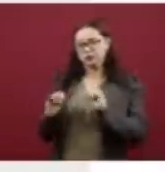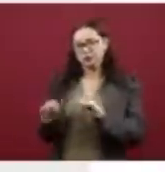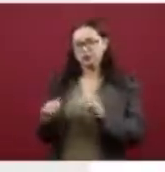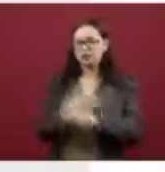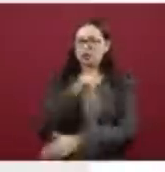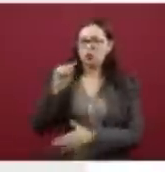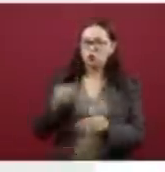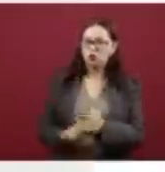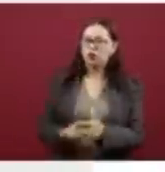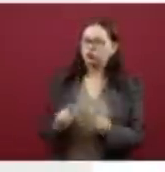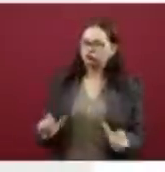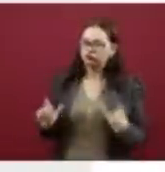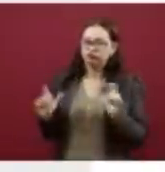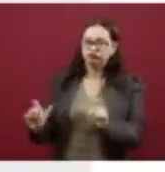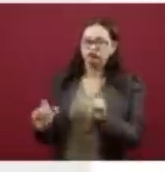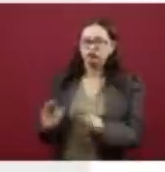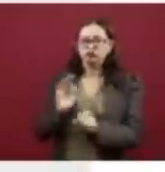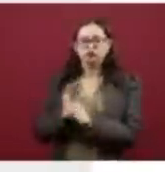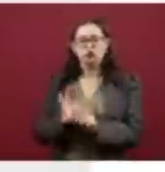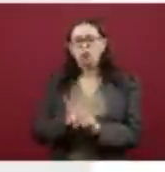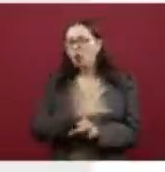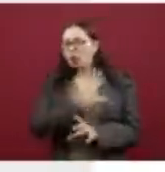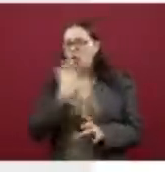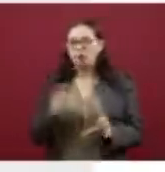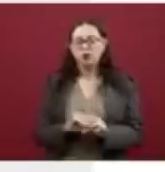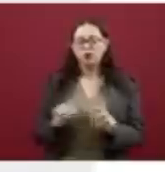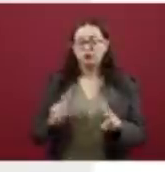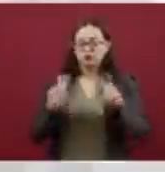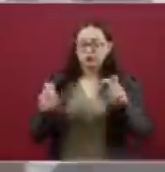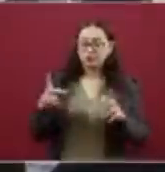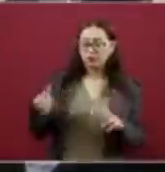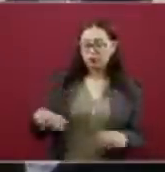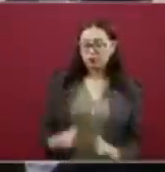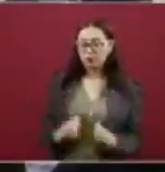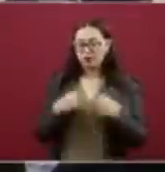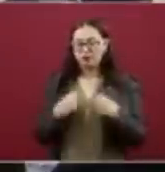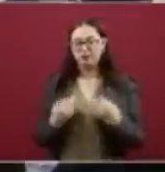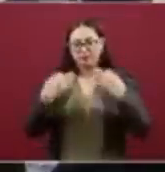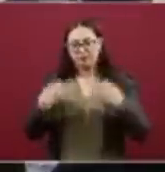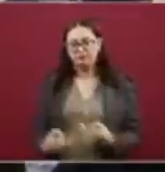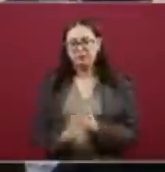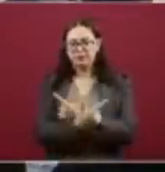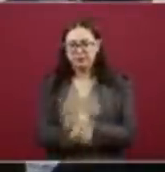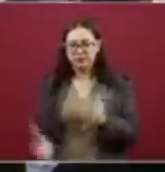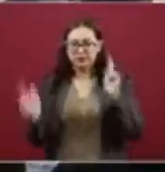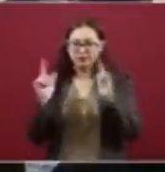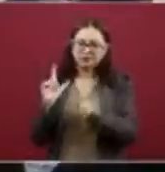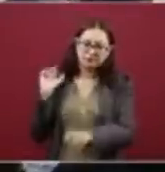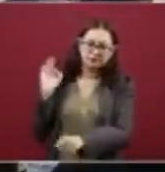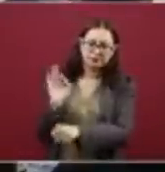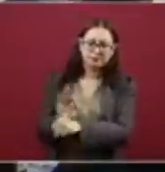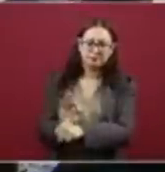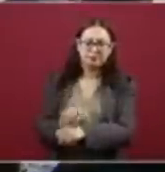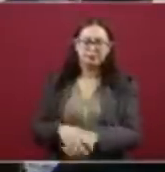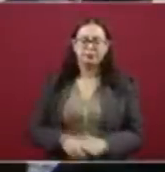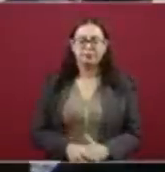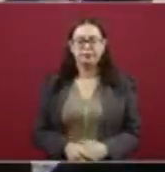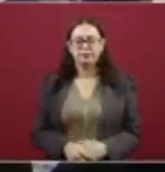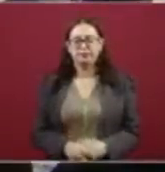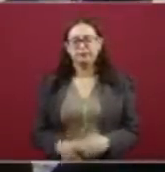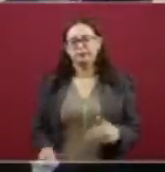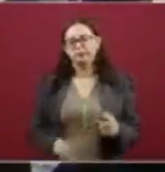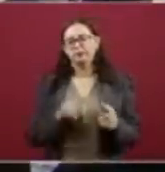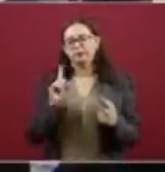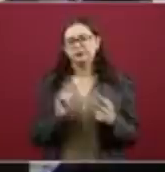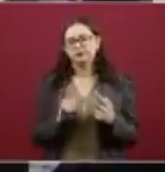todas aquellas medidas que se requieran para salvaguardar su vida, integridad y libertad de las y los beneficiarios. El